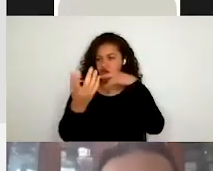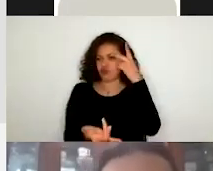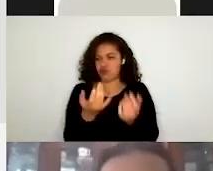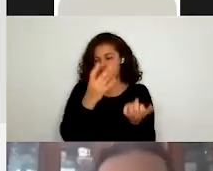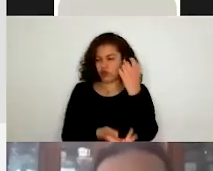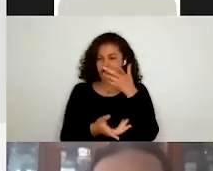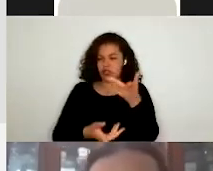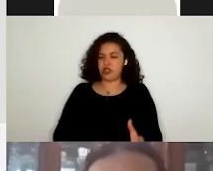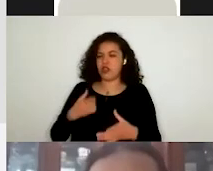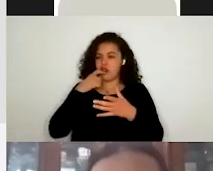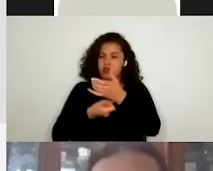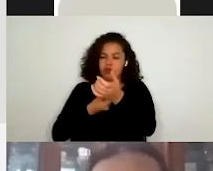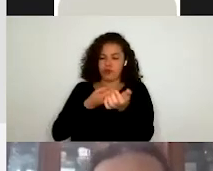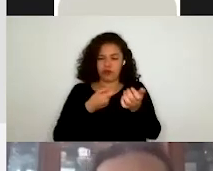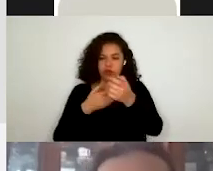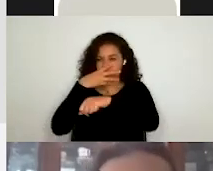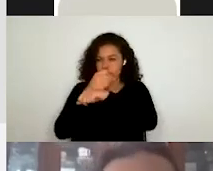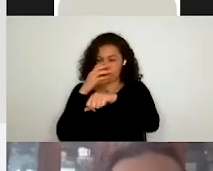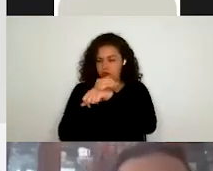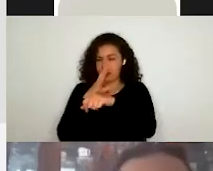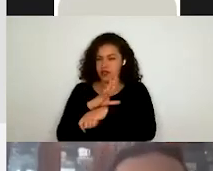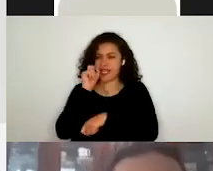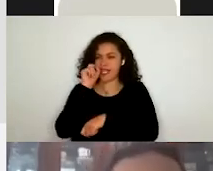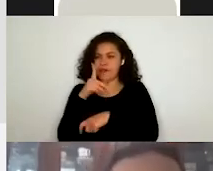extintores, servicio de mantenimiento y recarga.